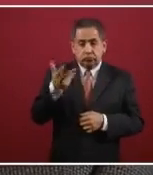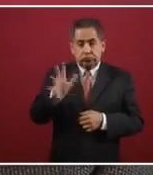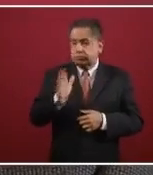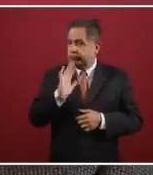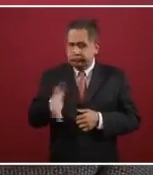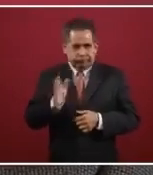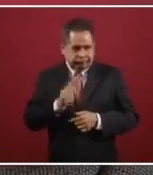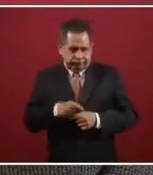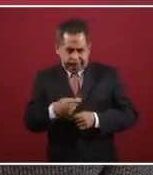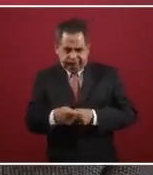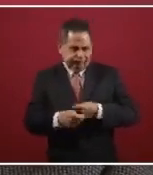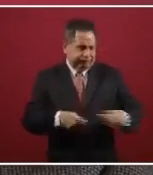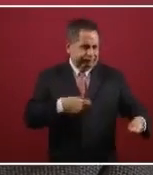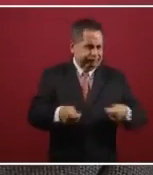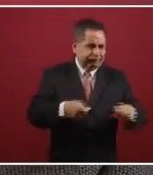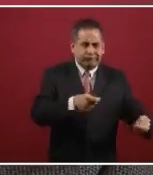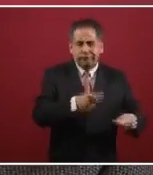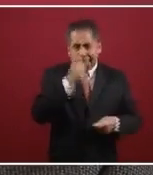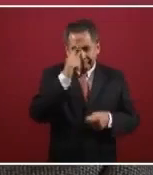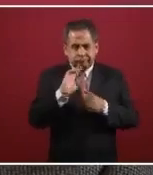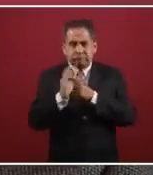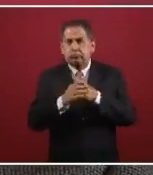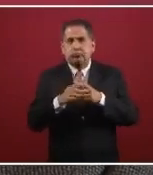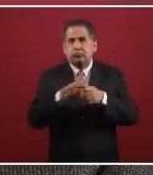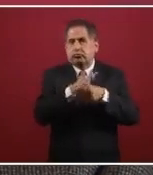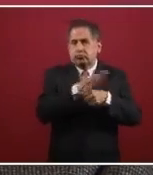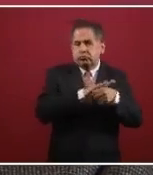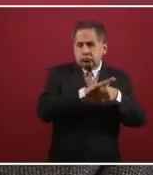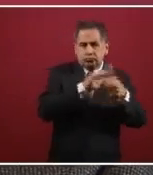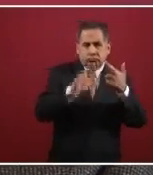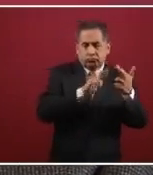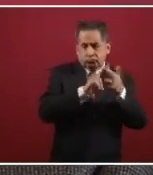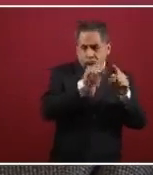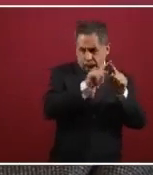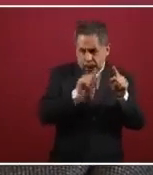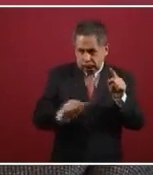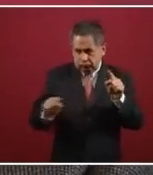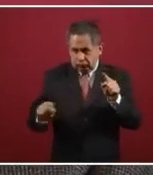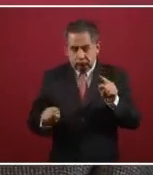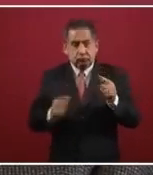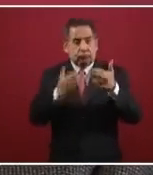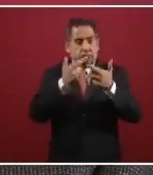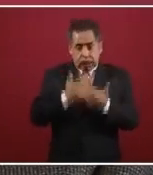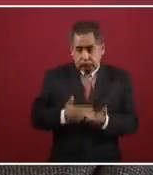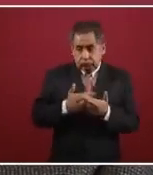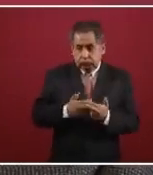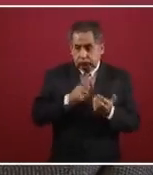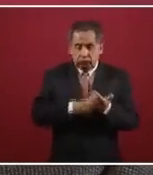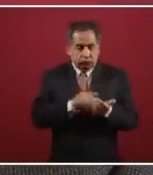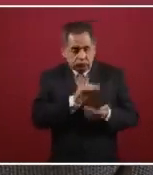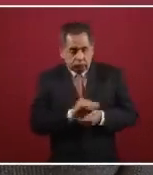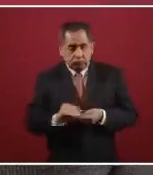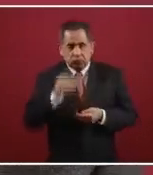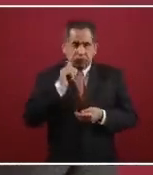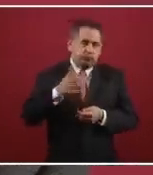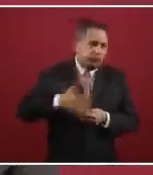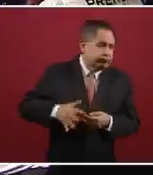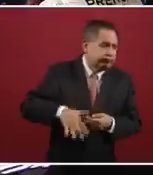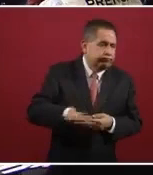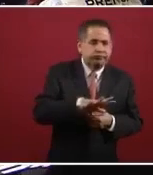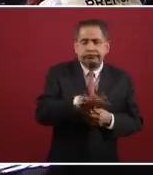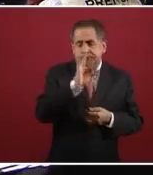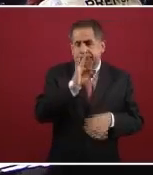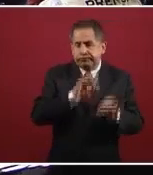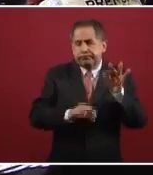canalizados para los subsidios a las comisiones locales de búsqueda y el resto va canalizado a las actividades de búsqueda directa de la